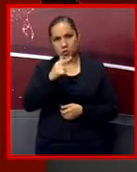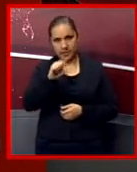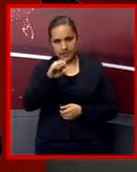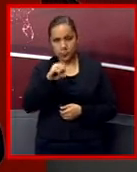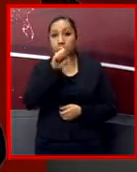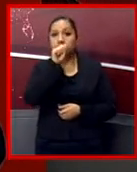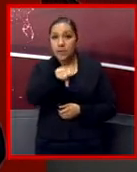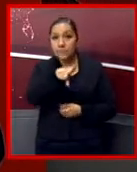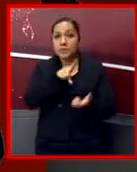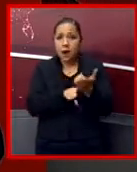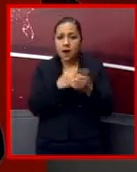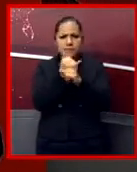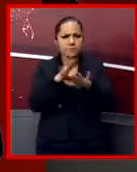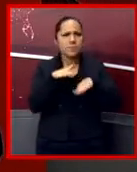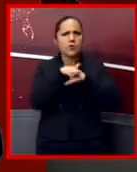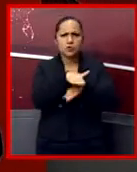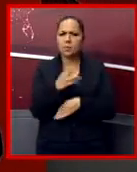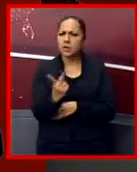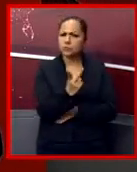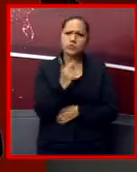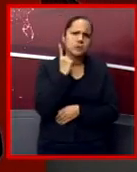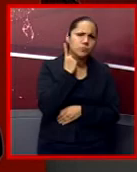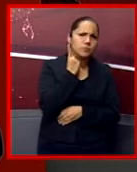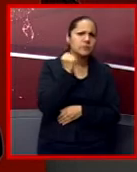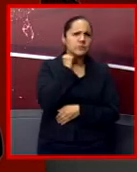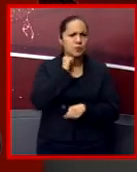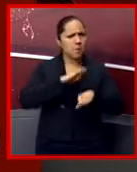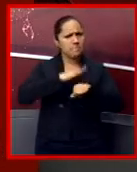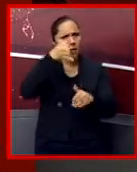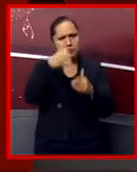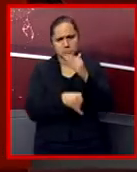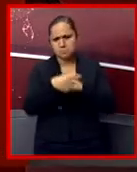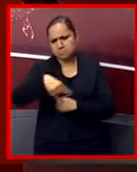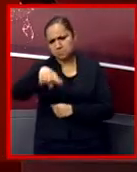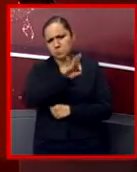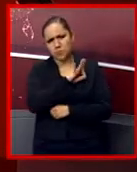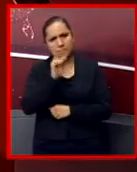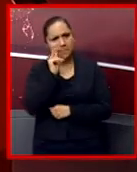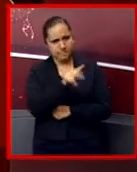del Congreso de la Unión. Hasta aquí con Noticias del Congreso. Como siempre, a